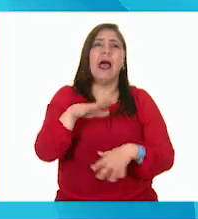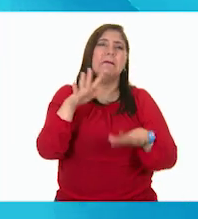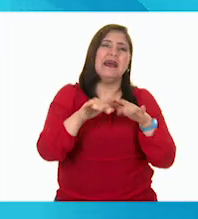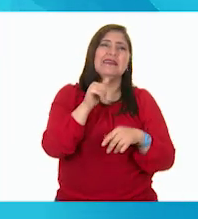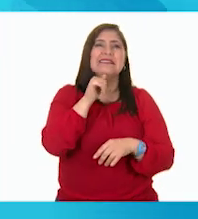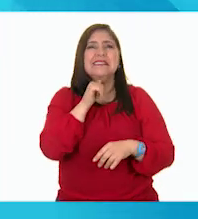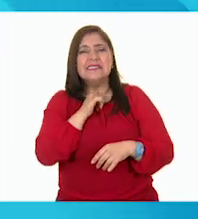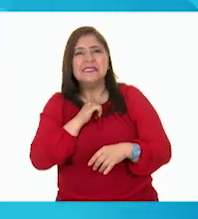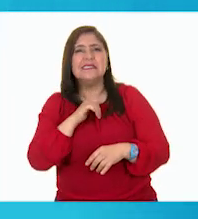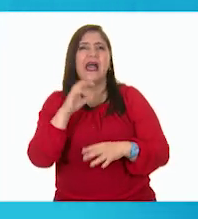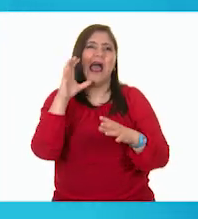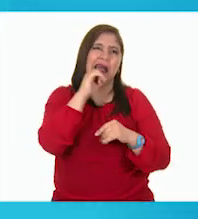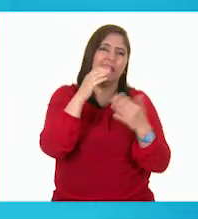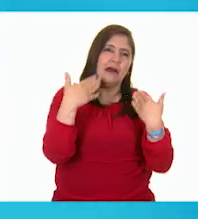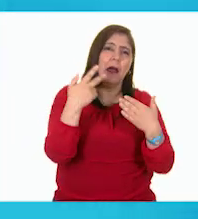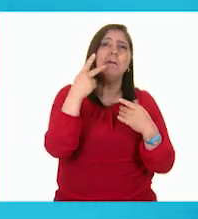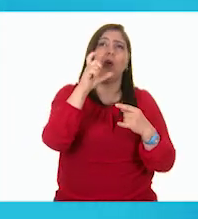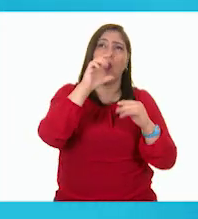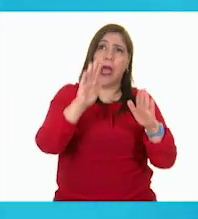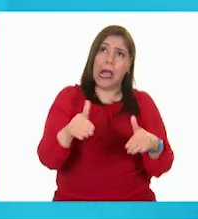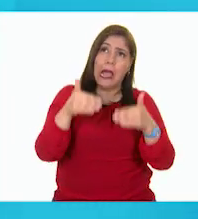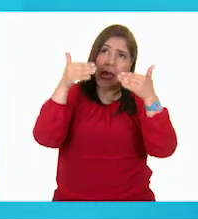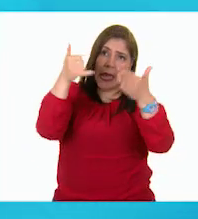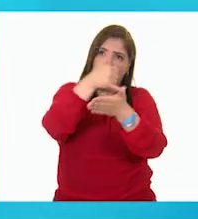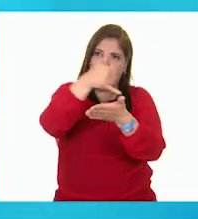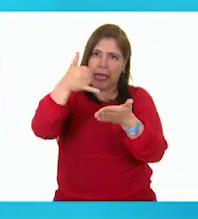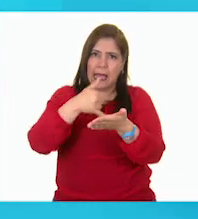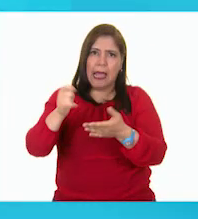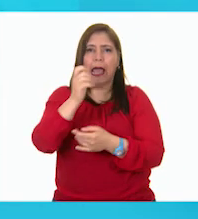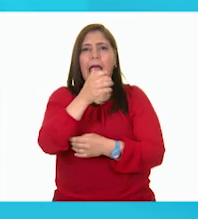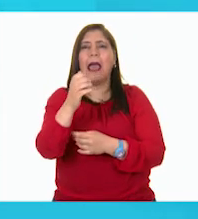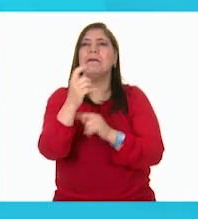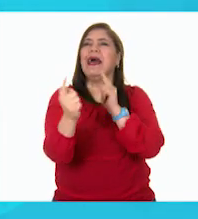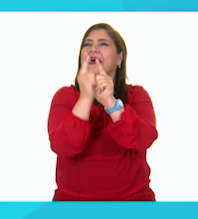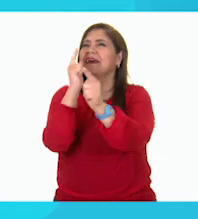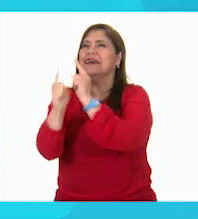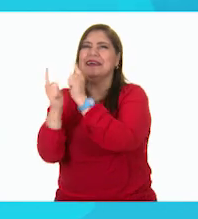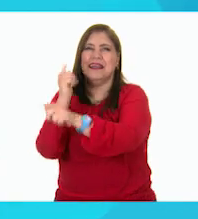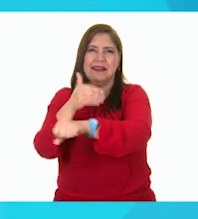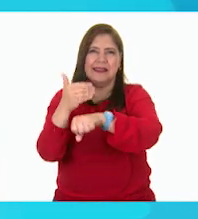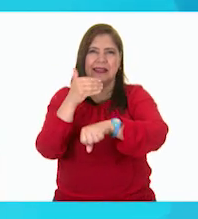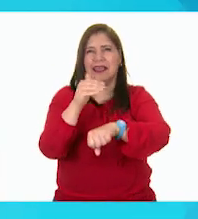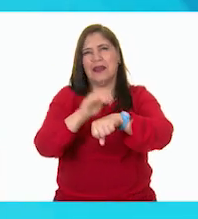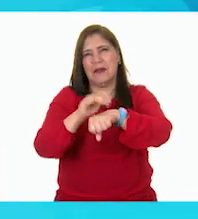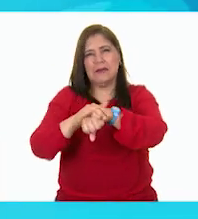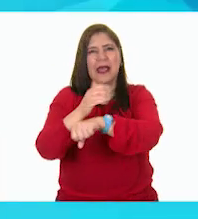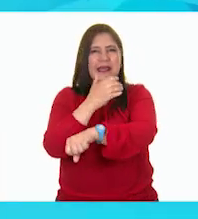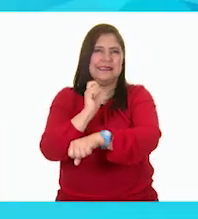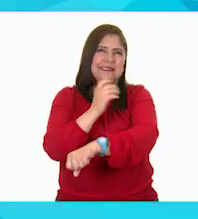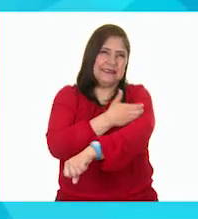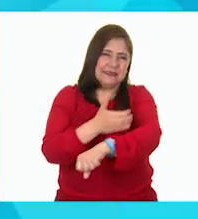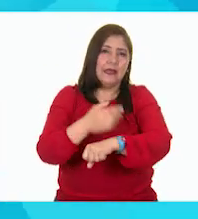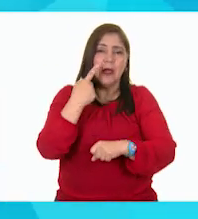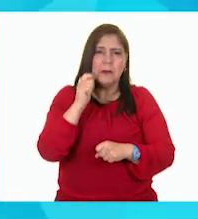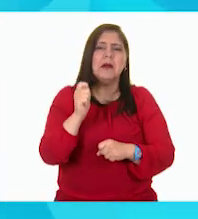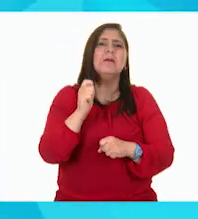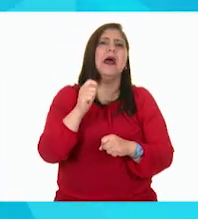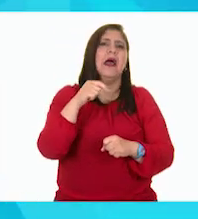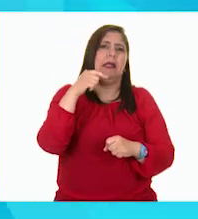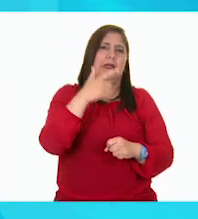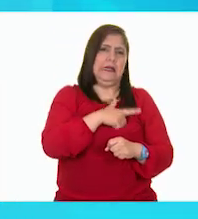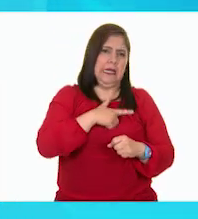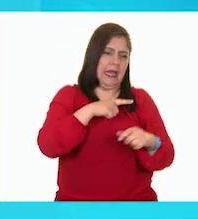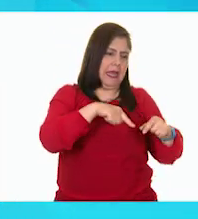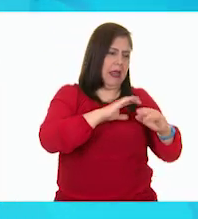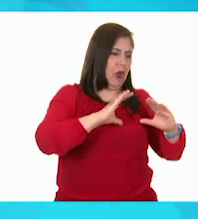campo agrícola se le olvida porque allí se encuentra a sus amigos. Sergio prefiere vivir en su comunidad, pero también dice